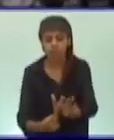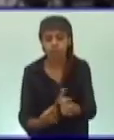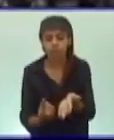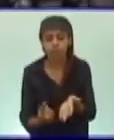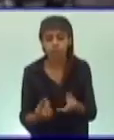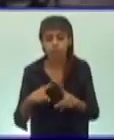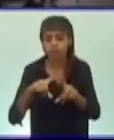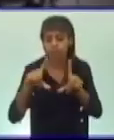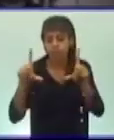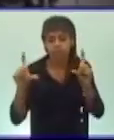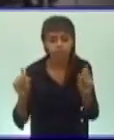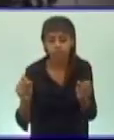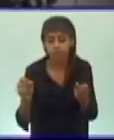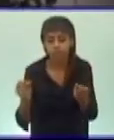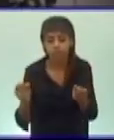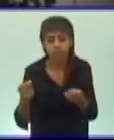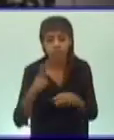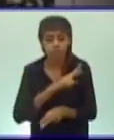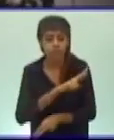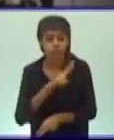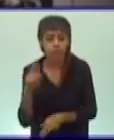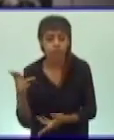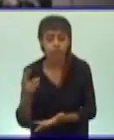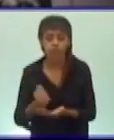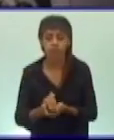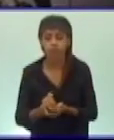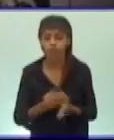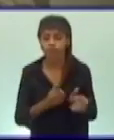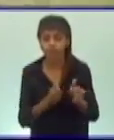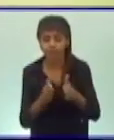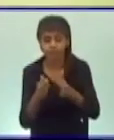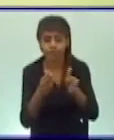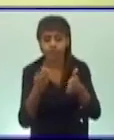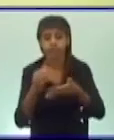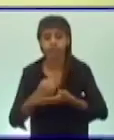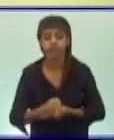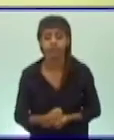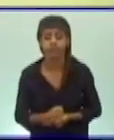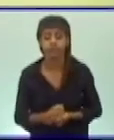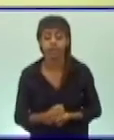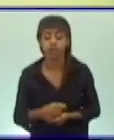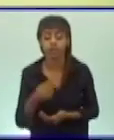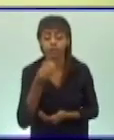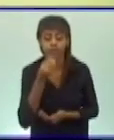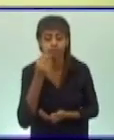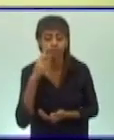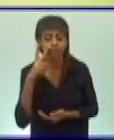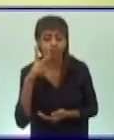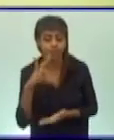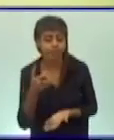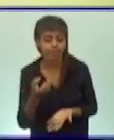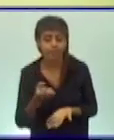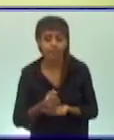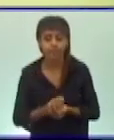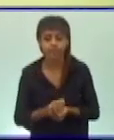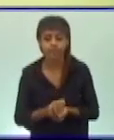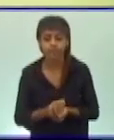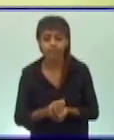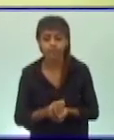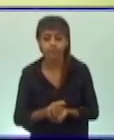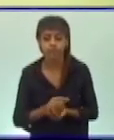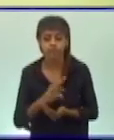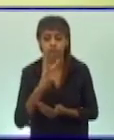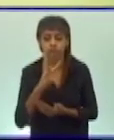concepción revolucionaria y de nuestro camino. Como pudieron apreciar, el